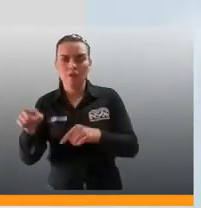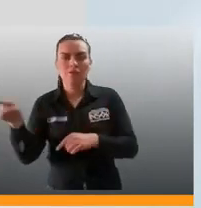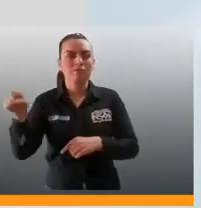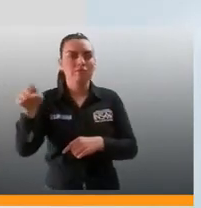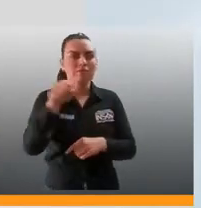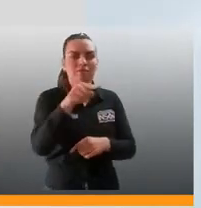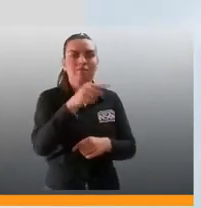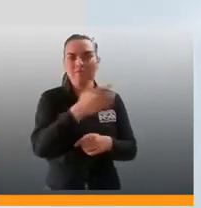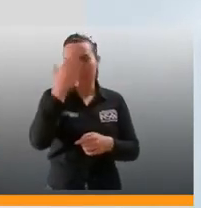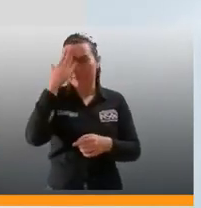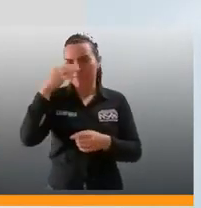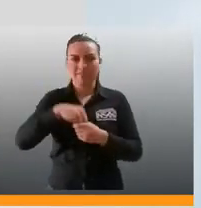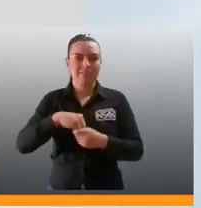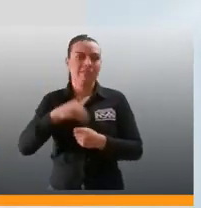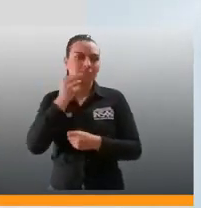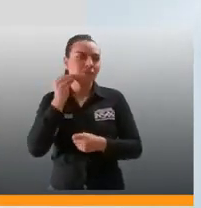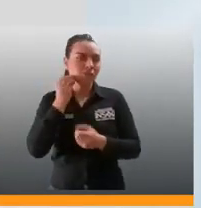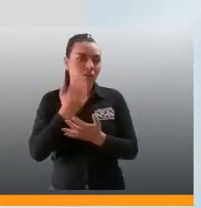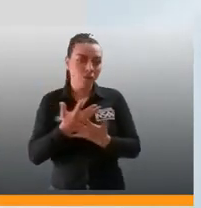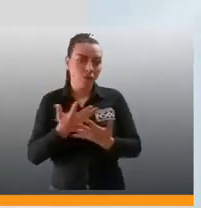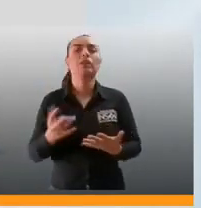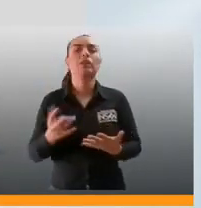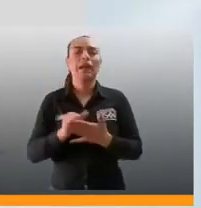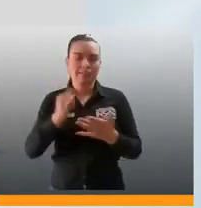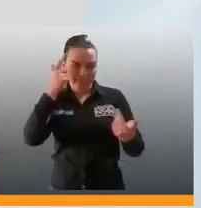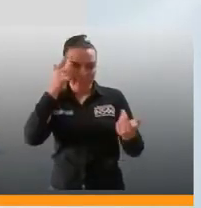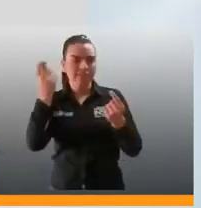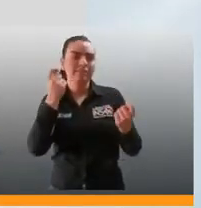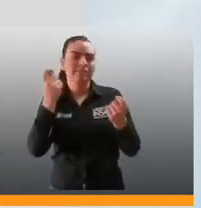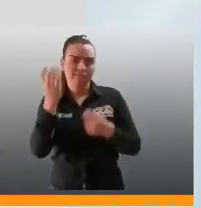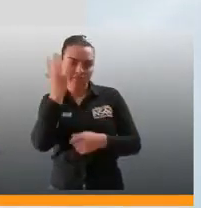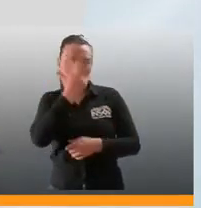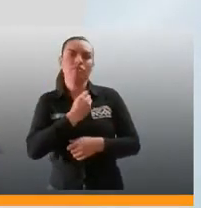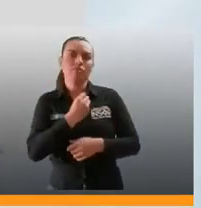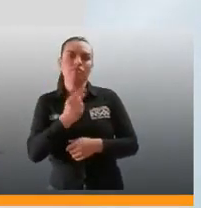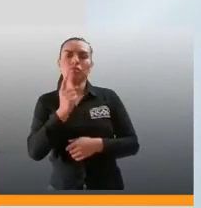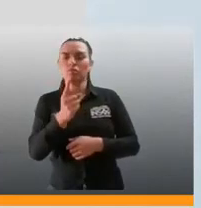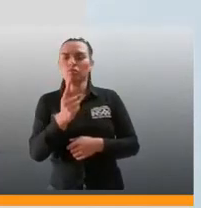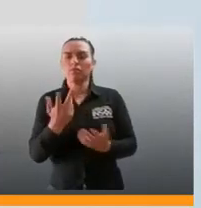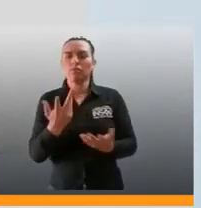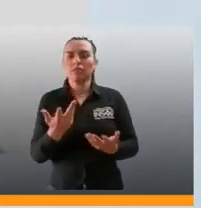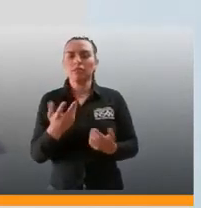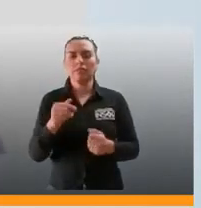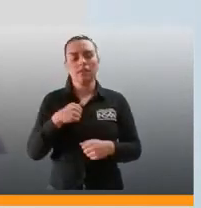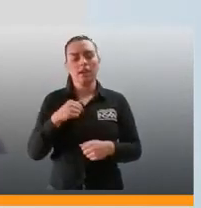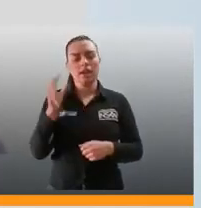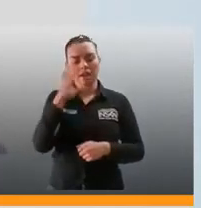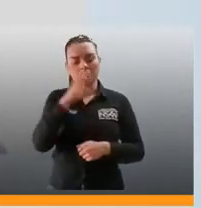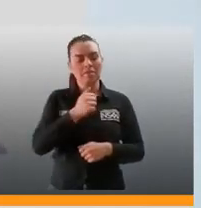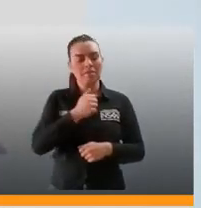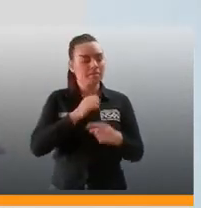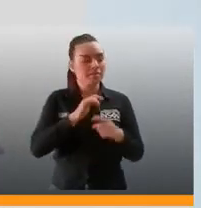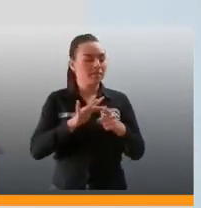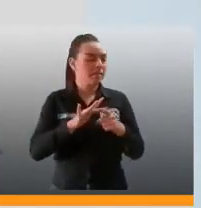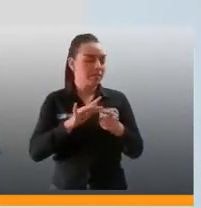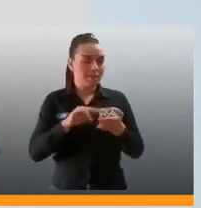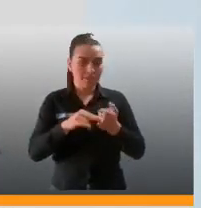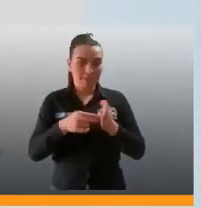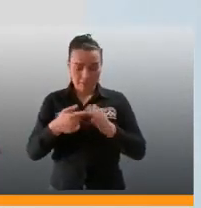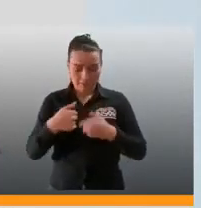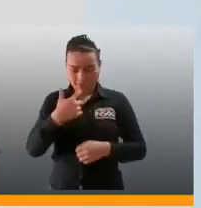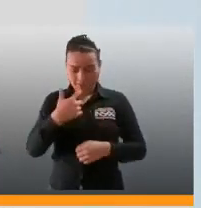allí en los hogares. Entonces, esta estrategia es muy bonita porque se da uno cuenta la conexión, no solamente somos profesores